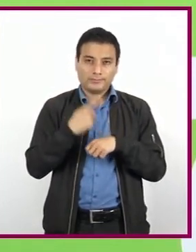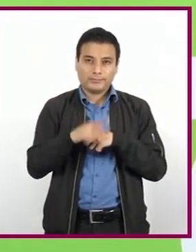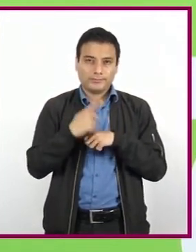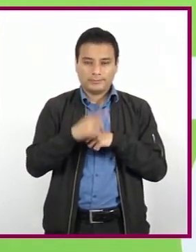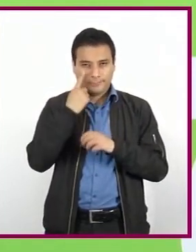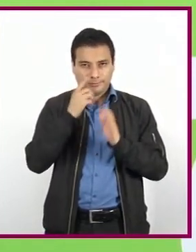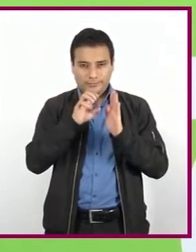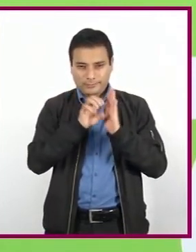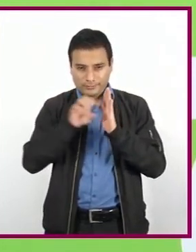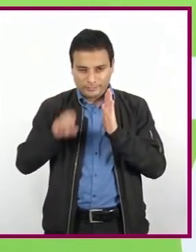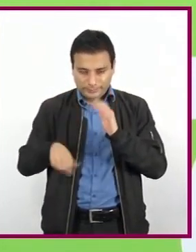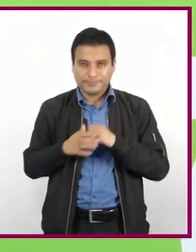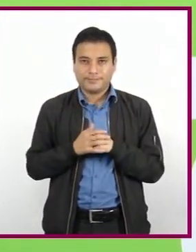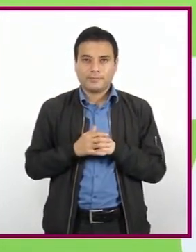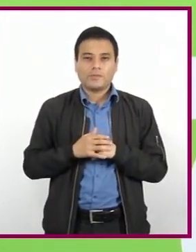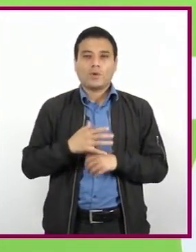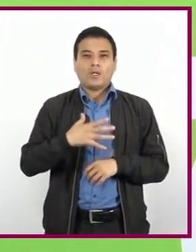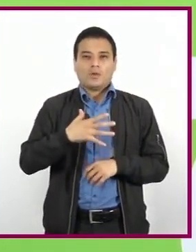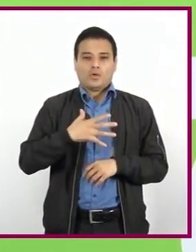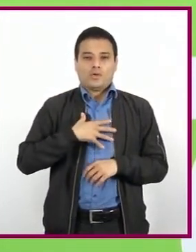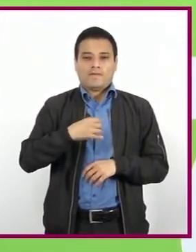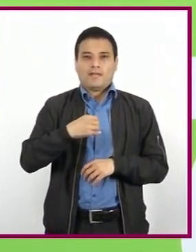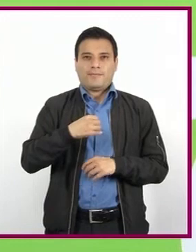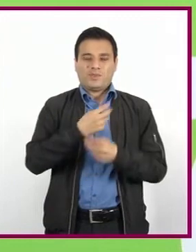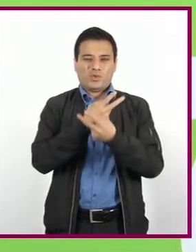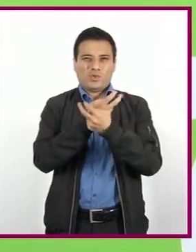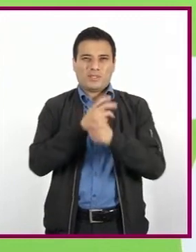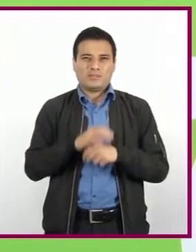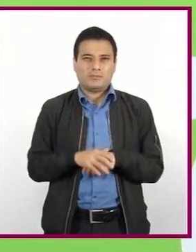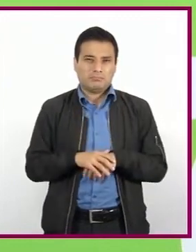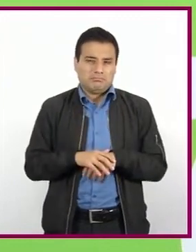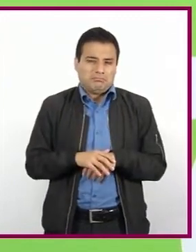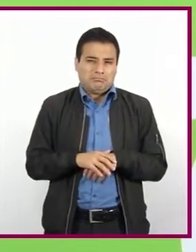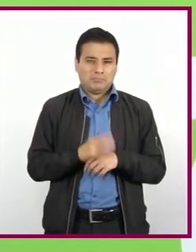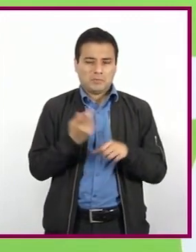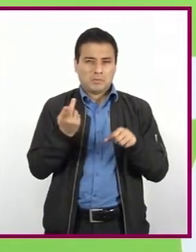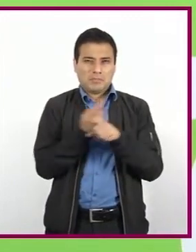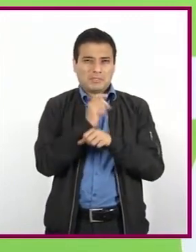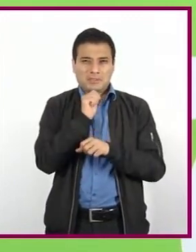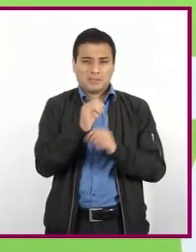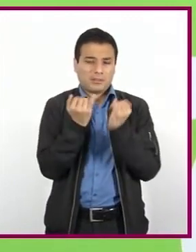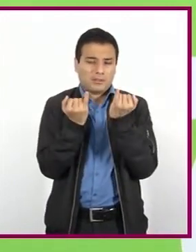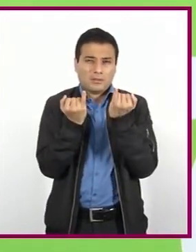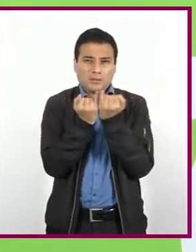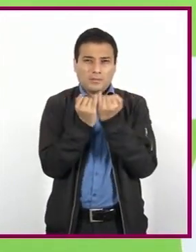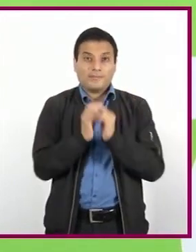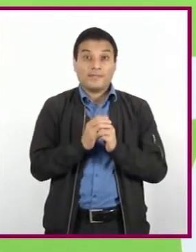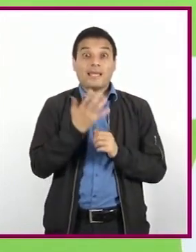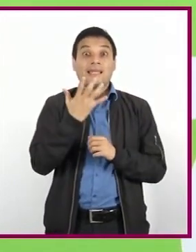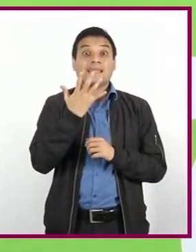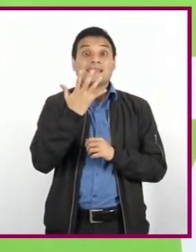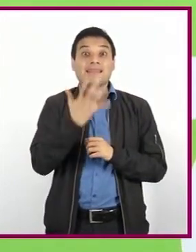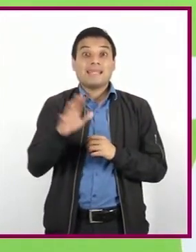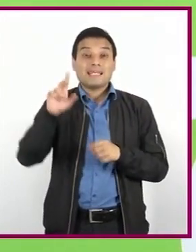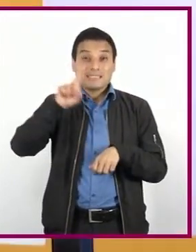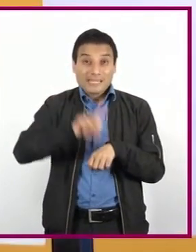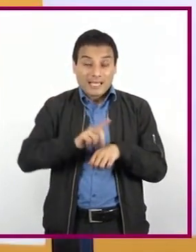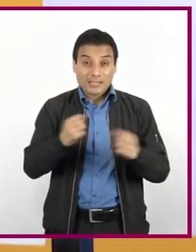tórax expone al paciente a la misma cantidad de radiación que recibirías en 10 días de forma